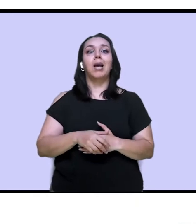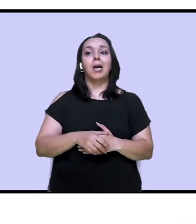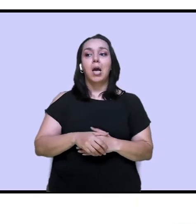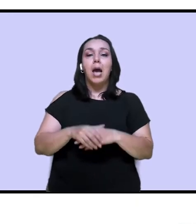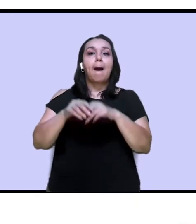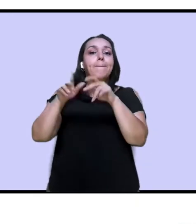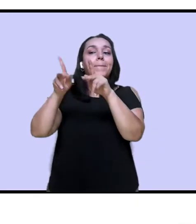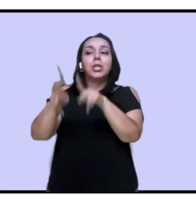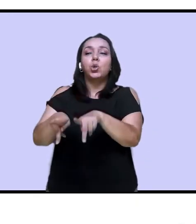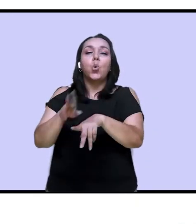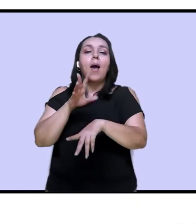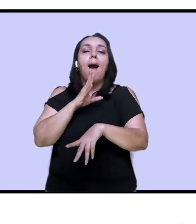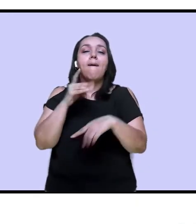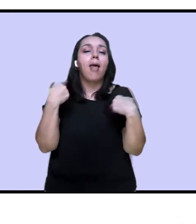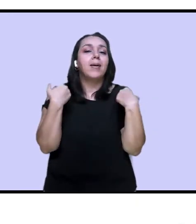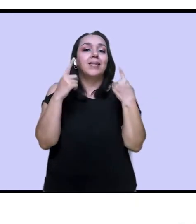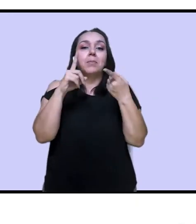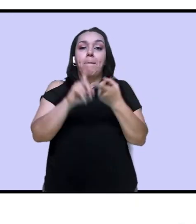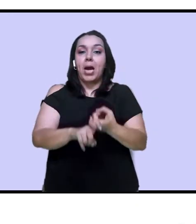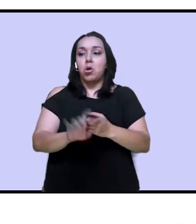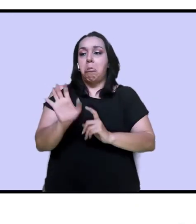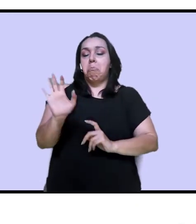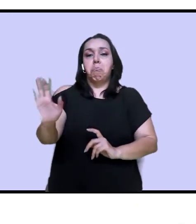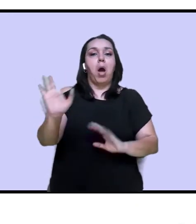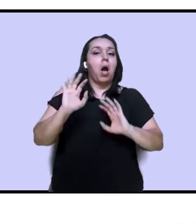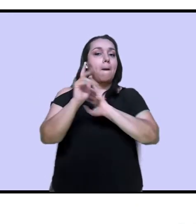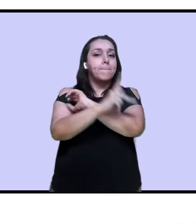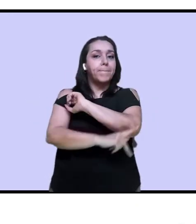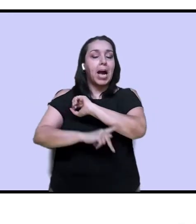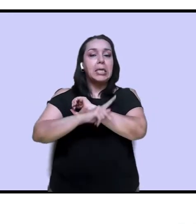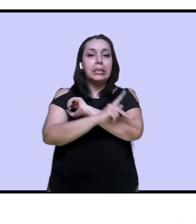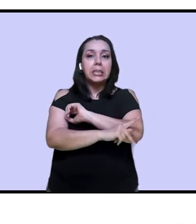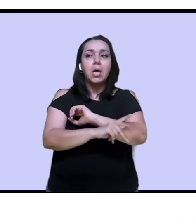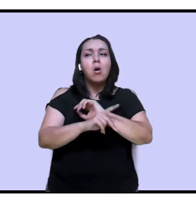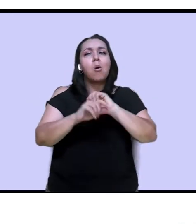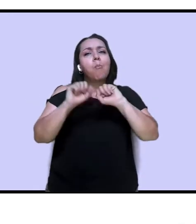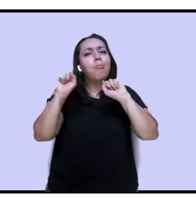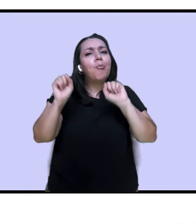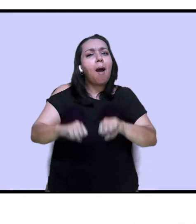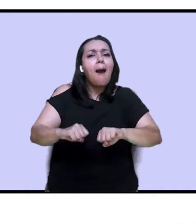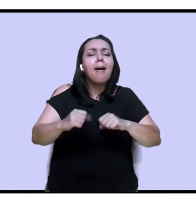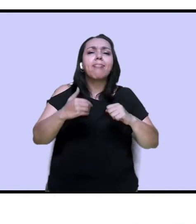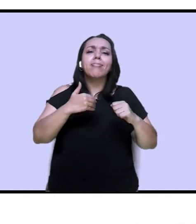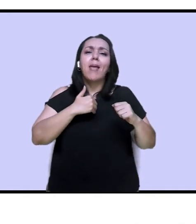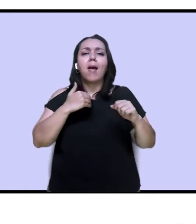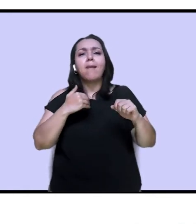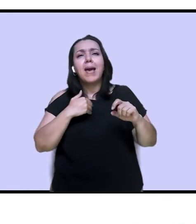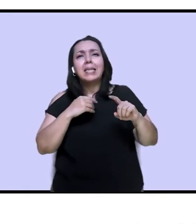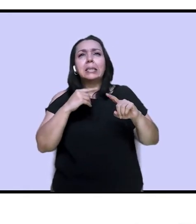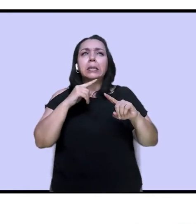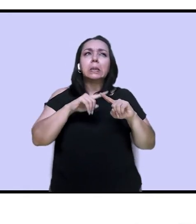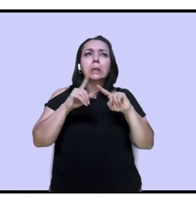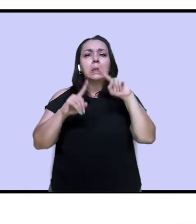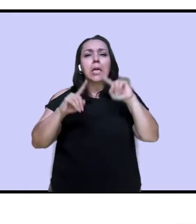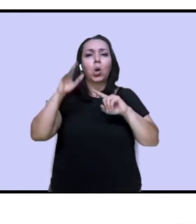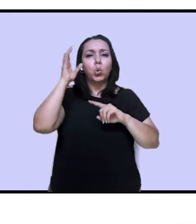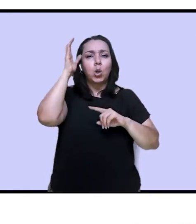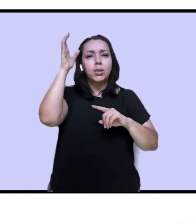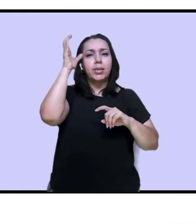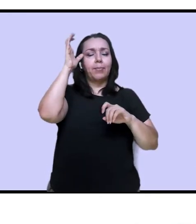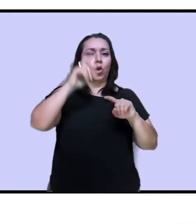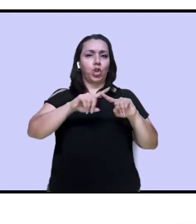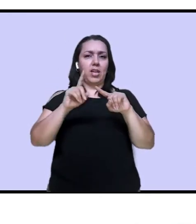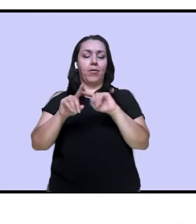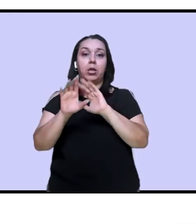aunque la persona hable español, por provenir de otro país puede tener otras